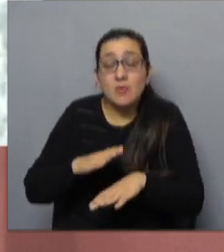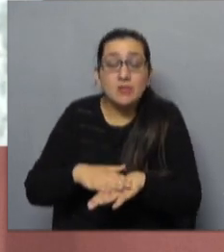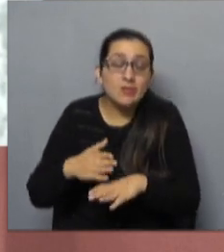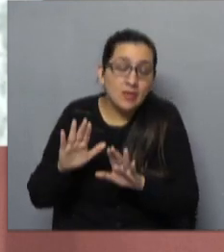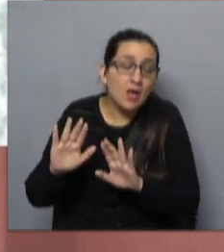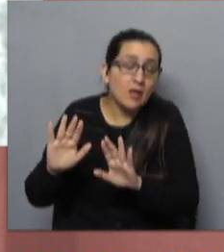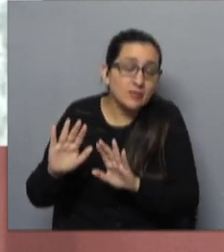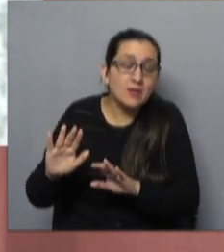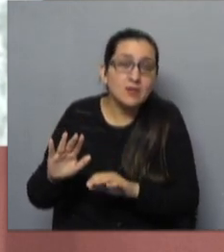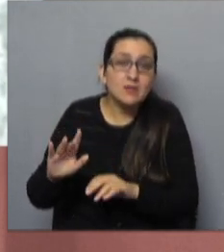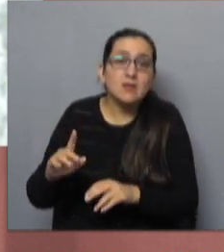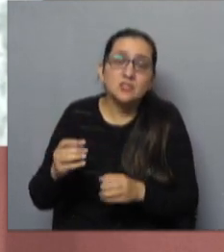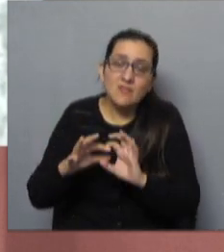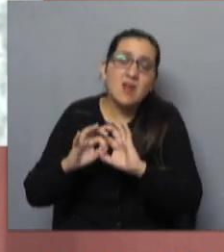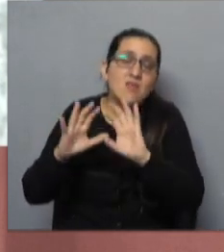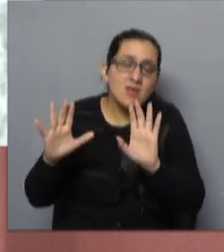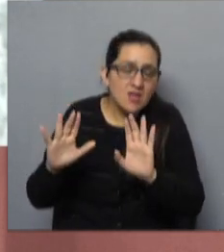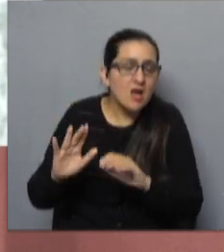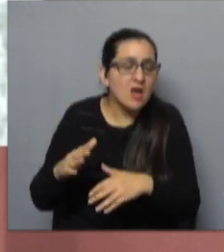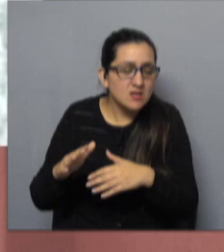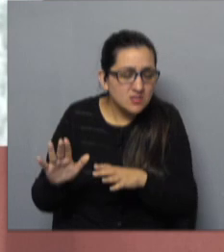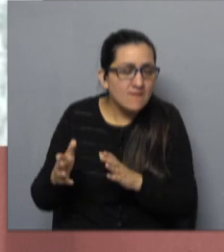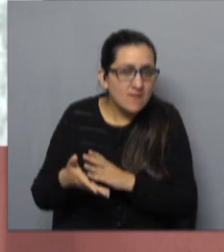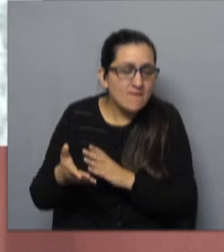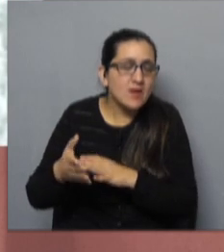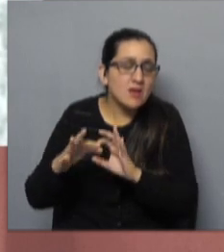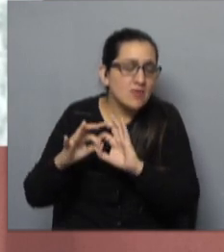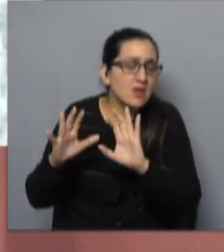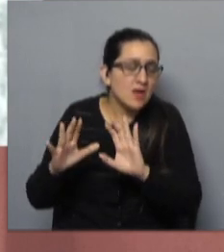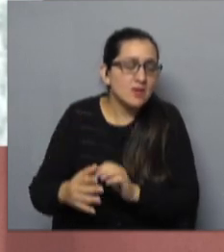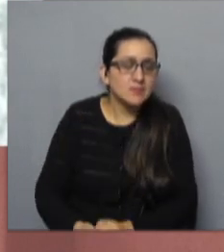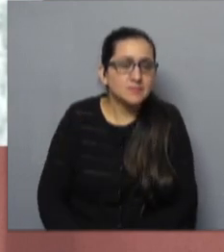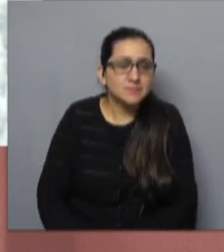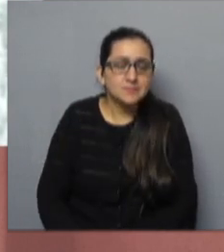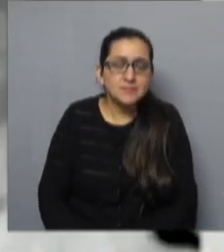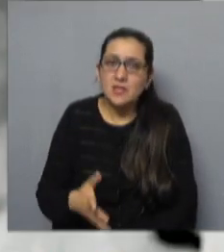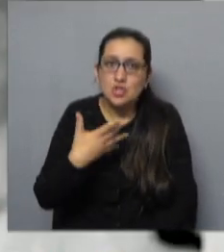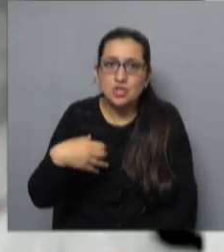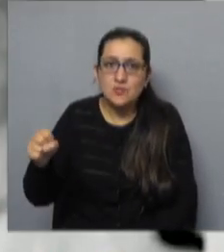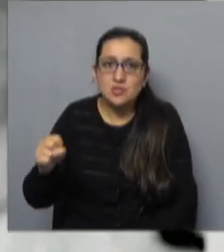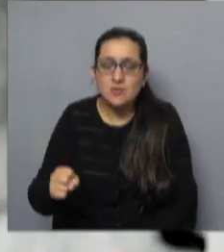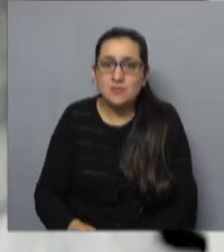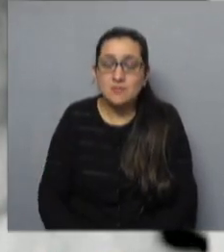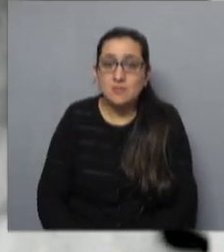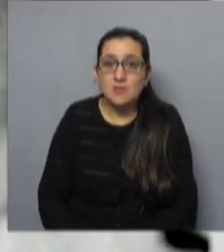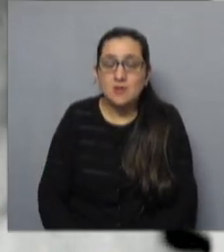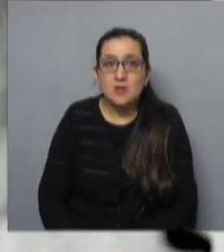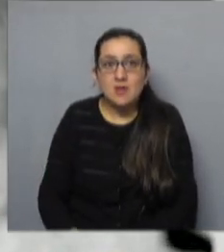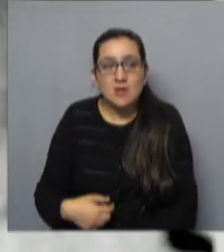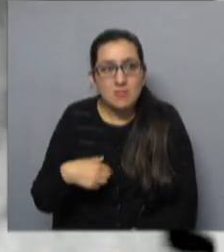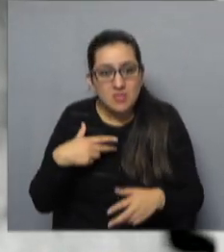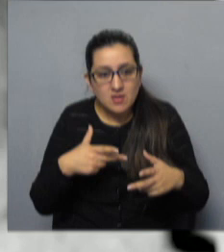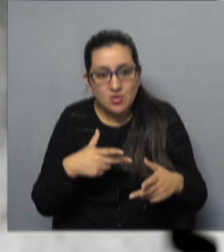decía que los iban a liberar, como él, no los iban a llevar. Y me dice, Delia, se llevaron a